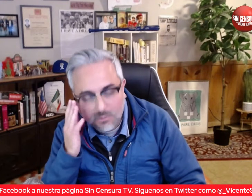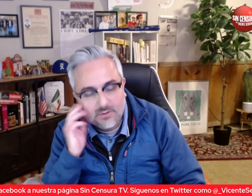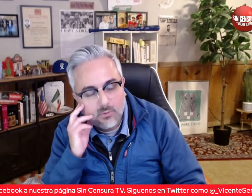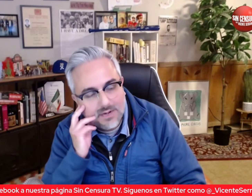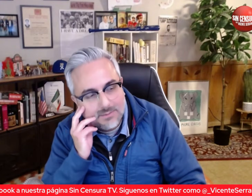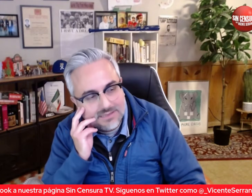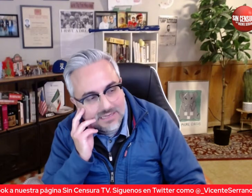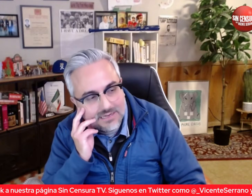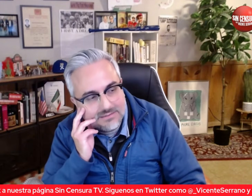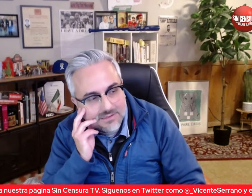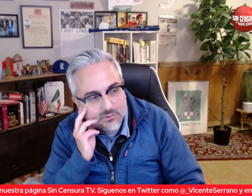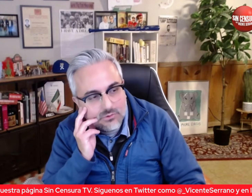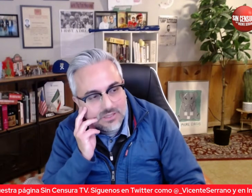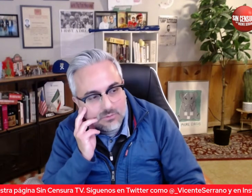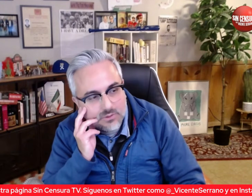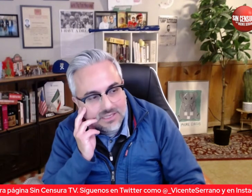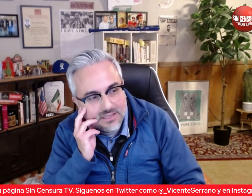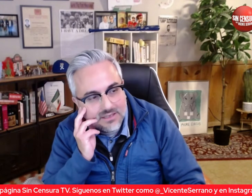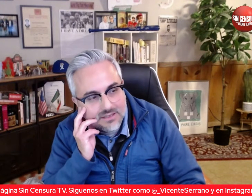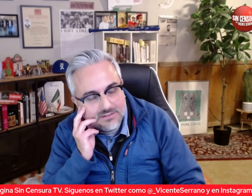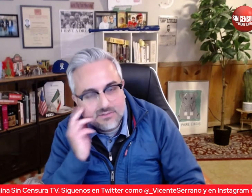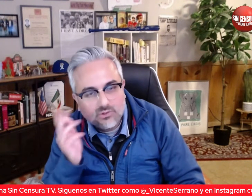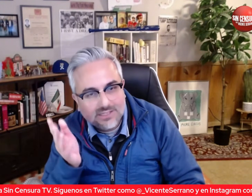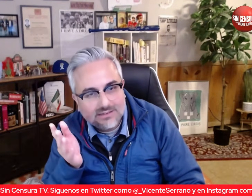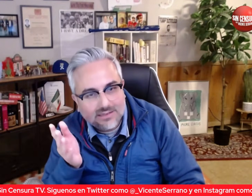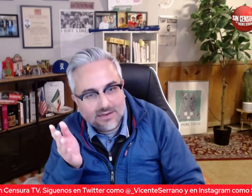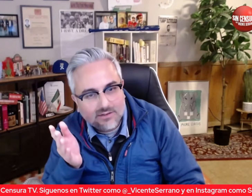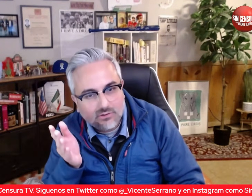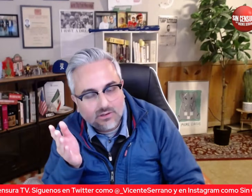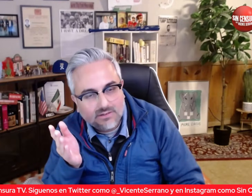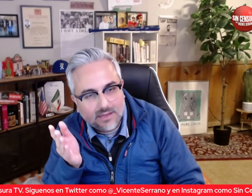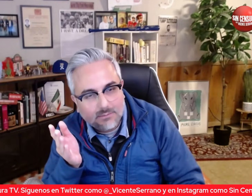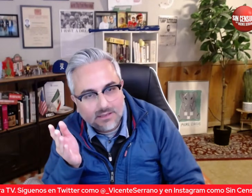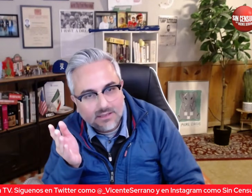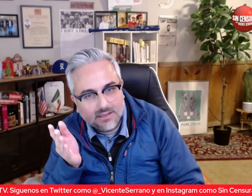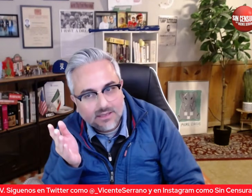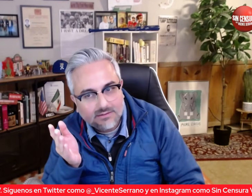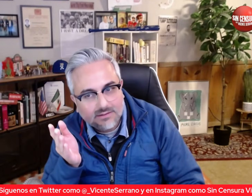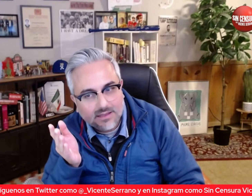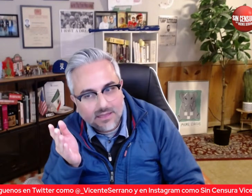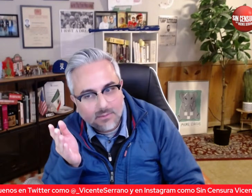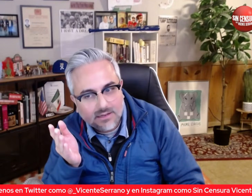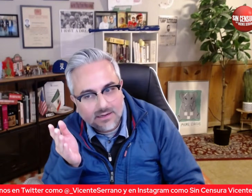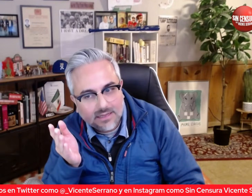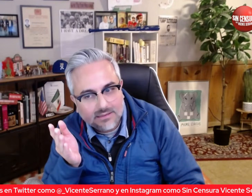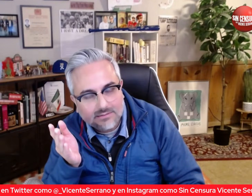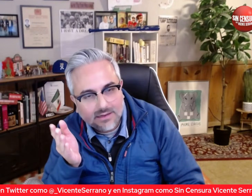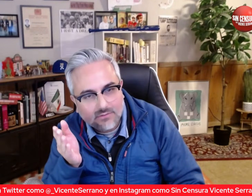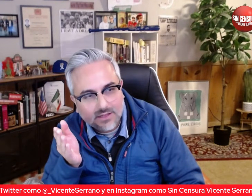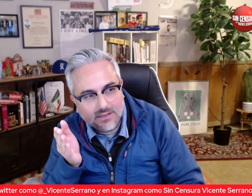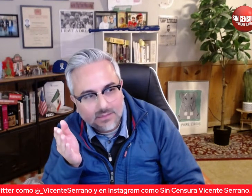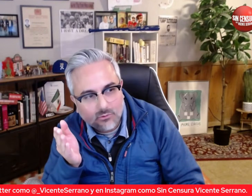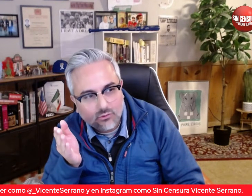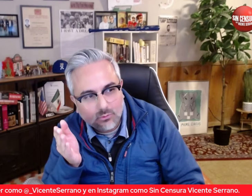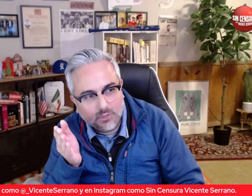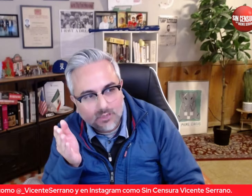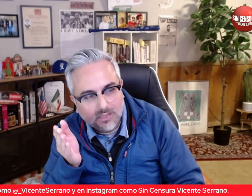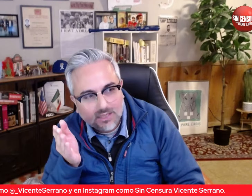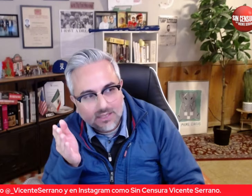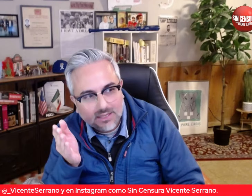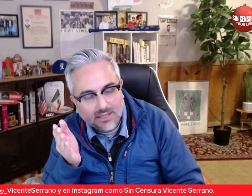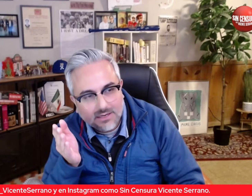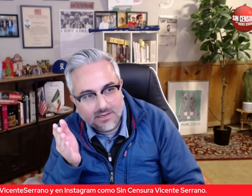organismo gubernamental acá en Estados Unidos, porque si escuchas las declaraciones, Jaime, que hace Anabel Hernández en la Feria del Libro